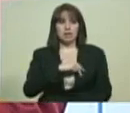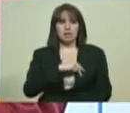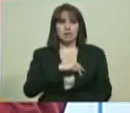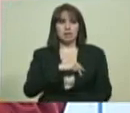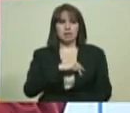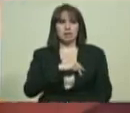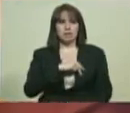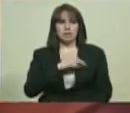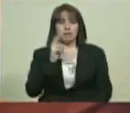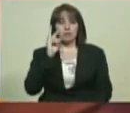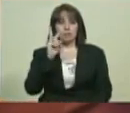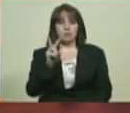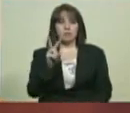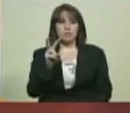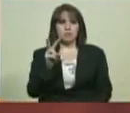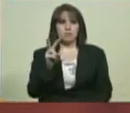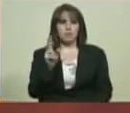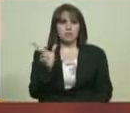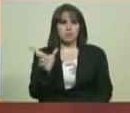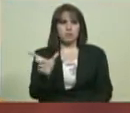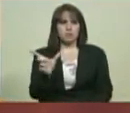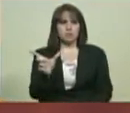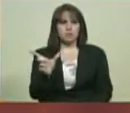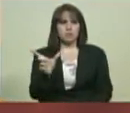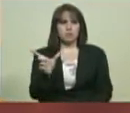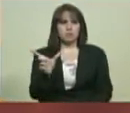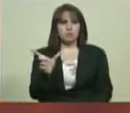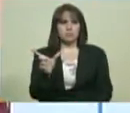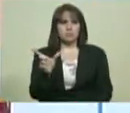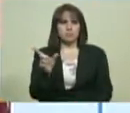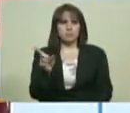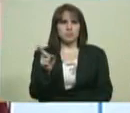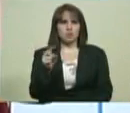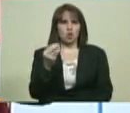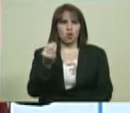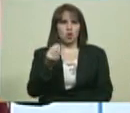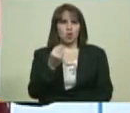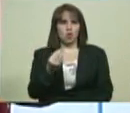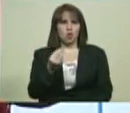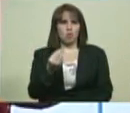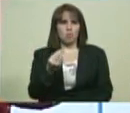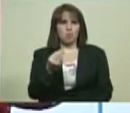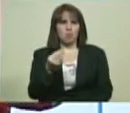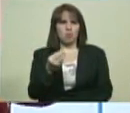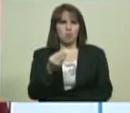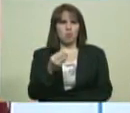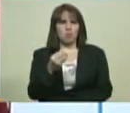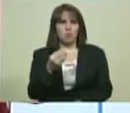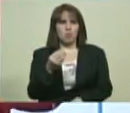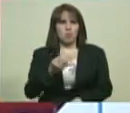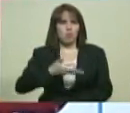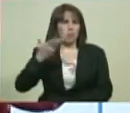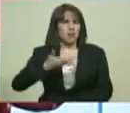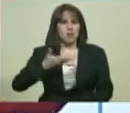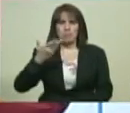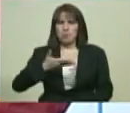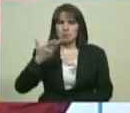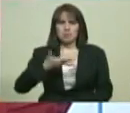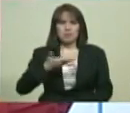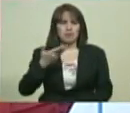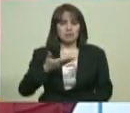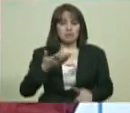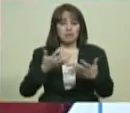digitalizado del PSUV, que es la base, la columna vertebral de la maquinaria